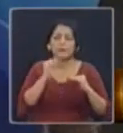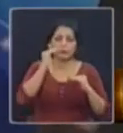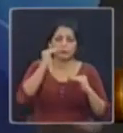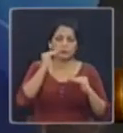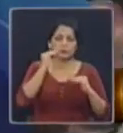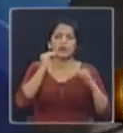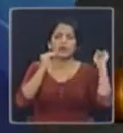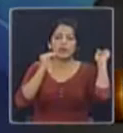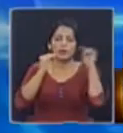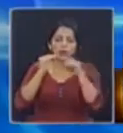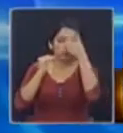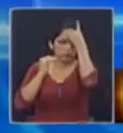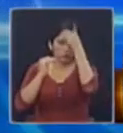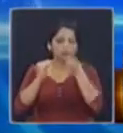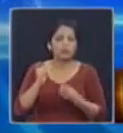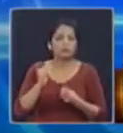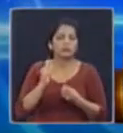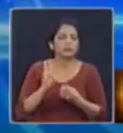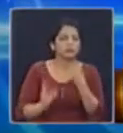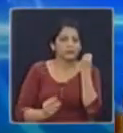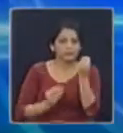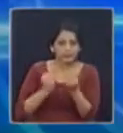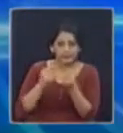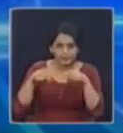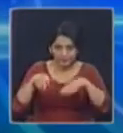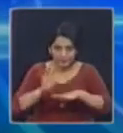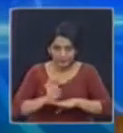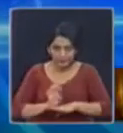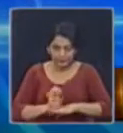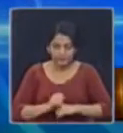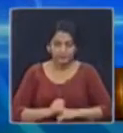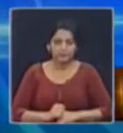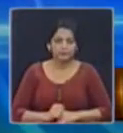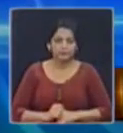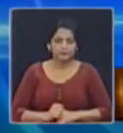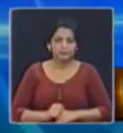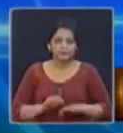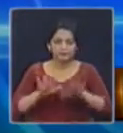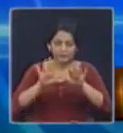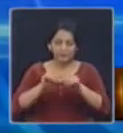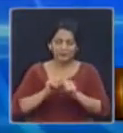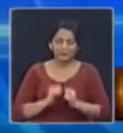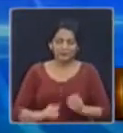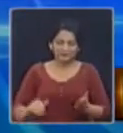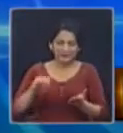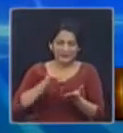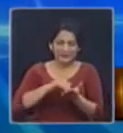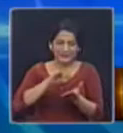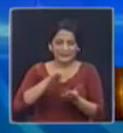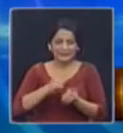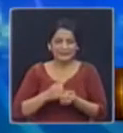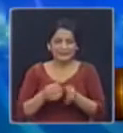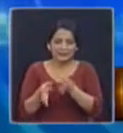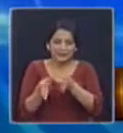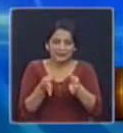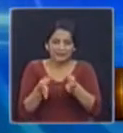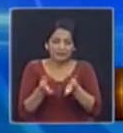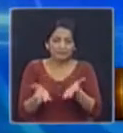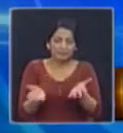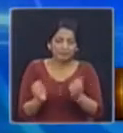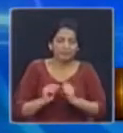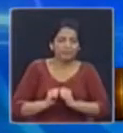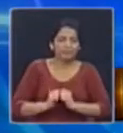es su futuro. Asambleísta, los asambleístas de Alianza País, voy a abordar este tema